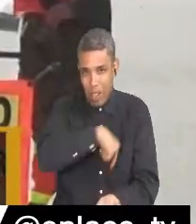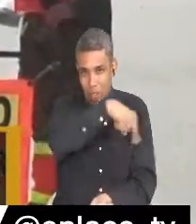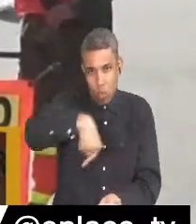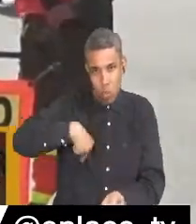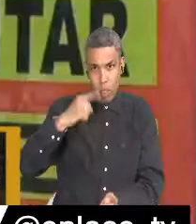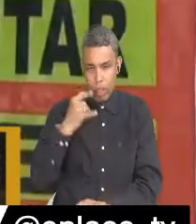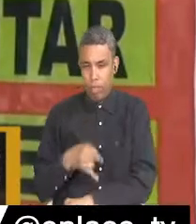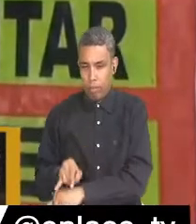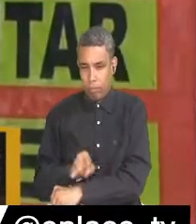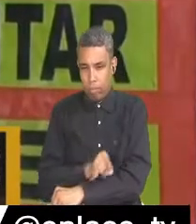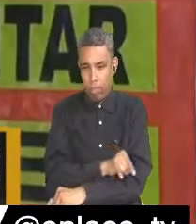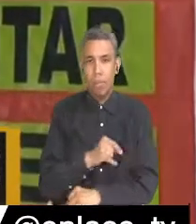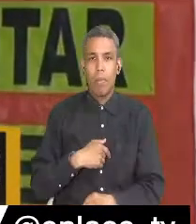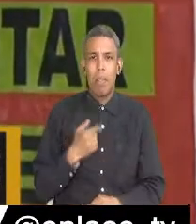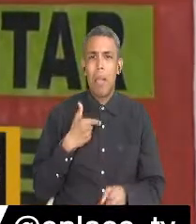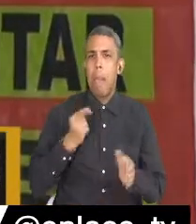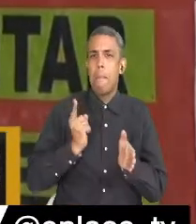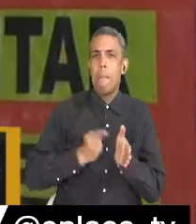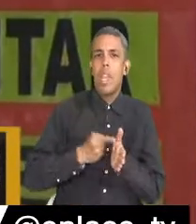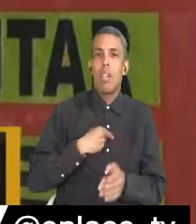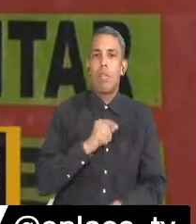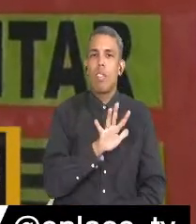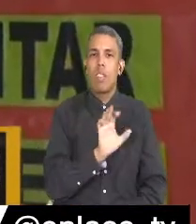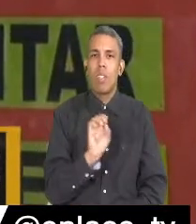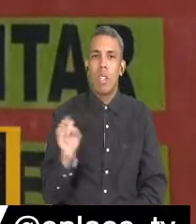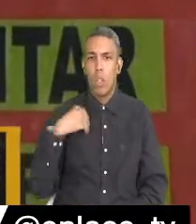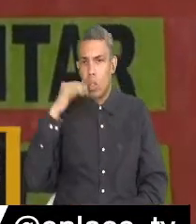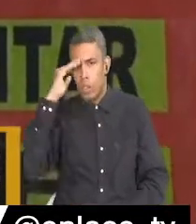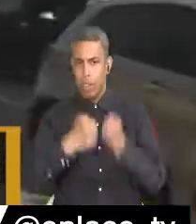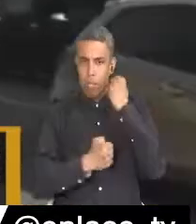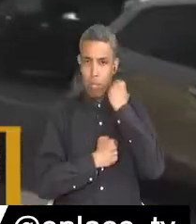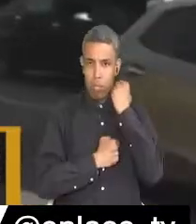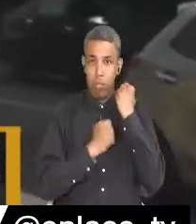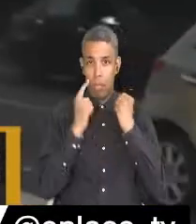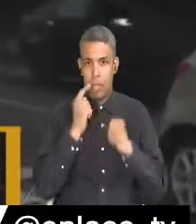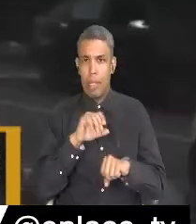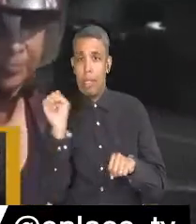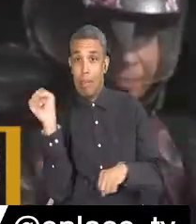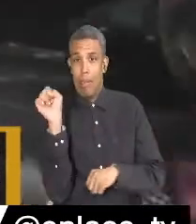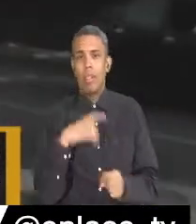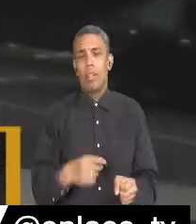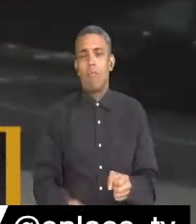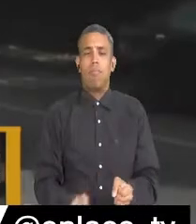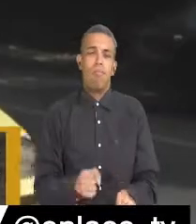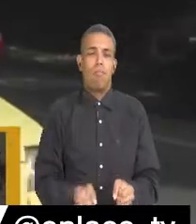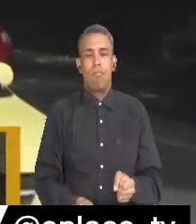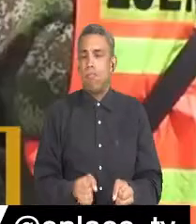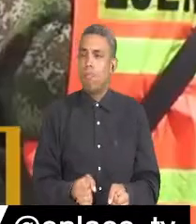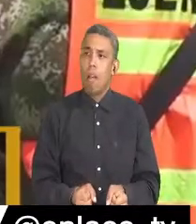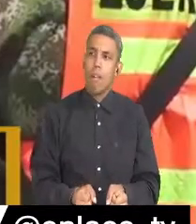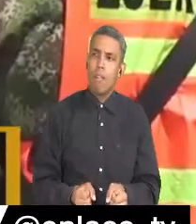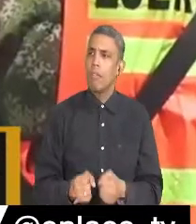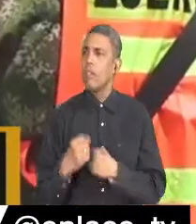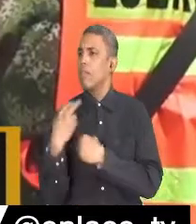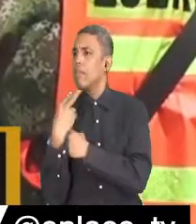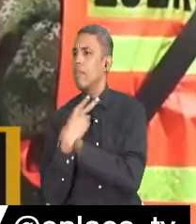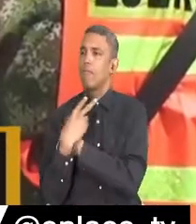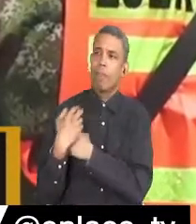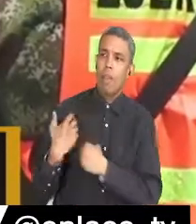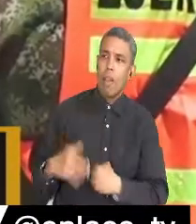1.500 soldados de la Quinta Brigada trabajarán para brindarles a los viajeros tranquilidad y seguridad durante su recorrido. Nosotros tenemos dispuestos